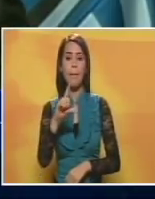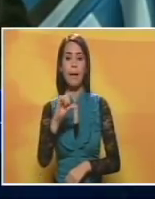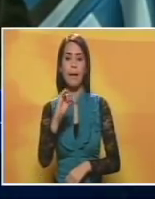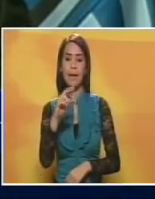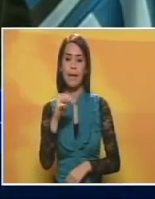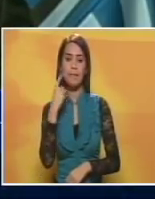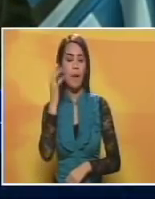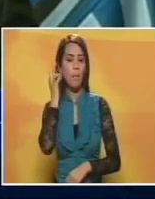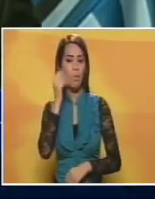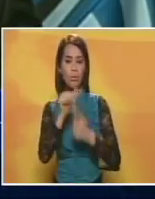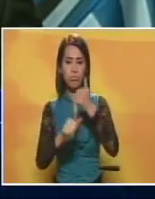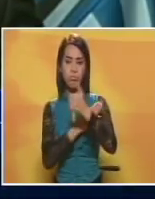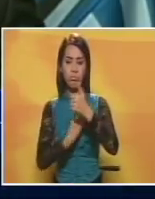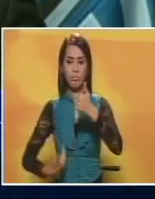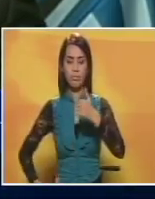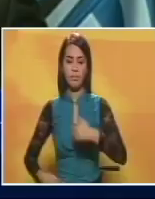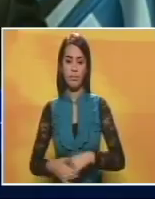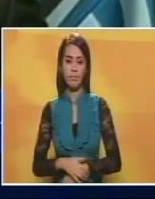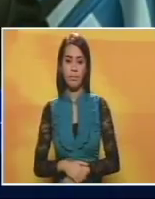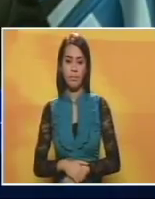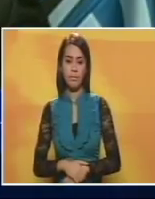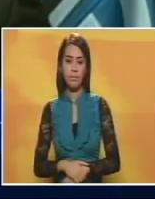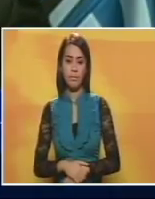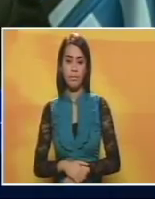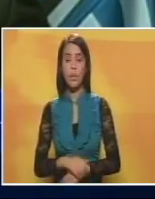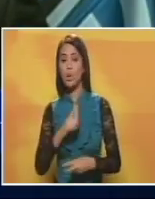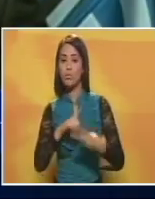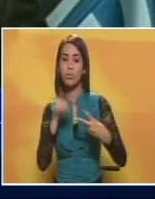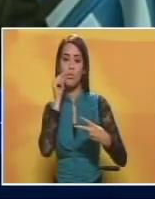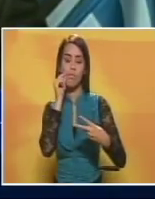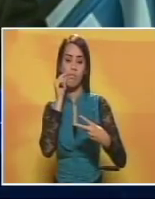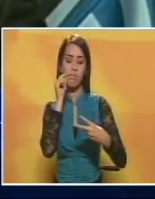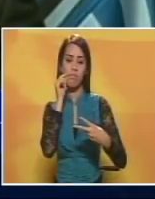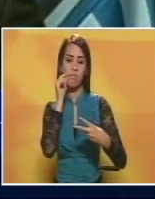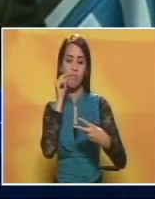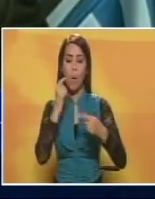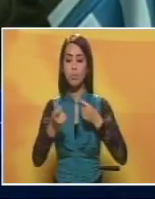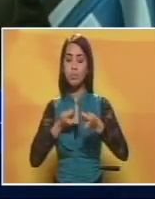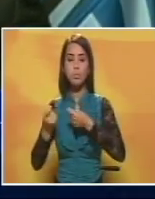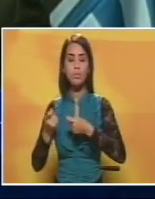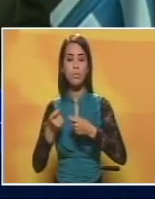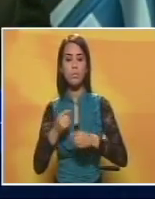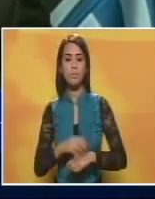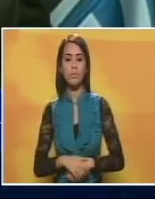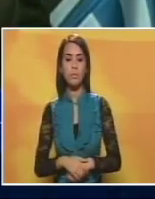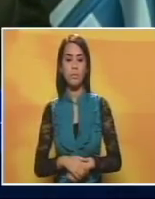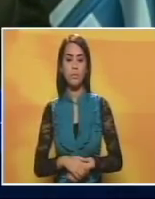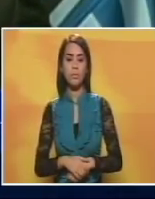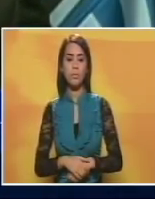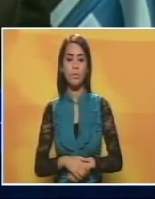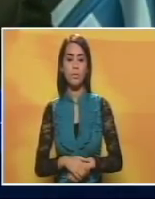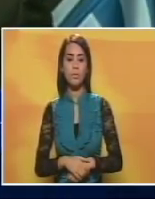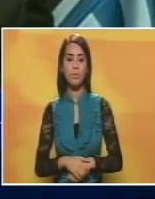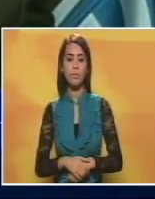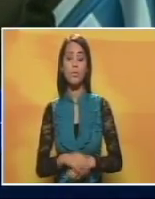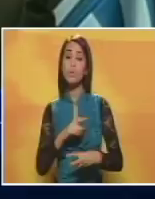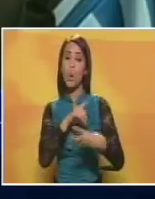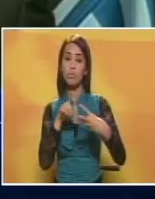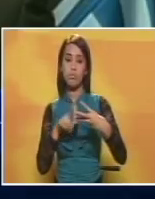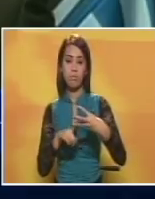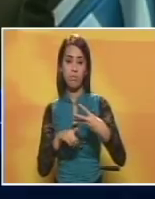Payares, vicepresidente; David Antonio Romero Romero, gerente; Cosme Eduardo Betancur